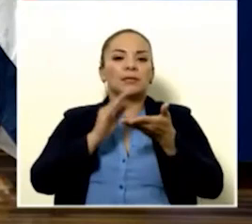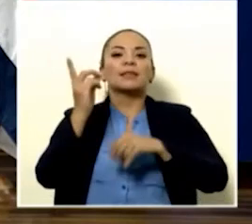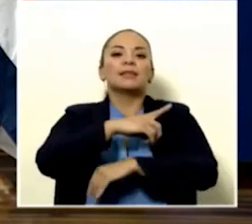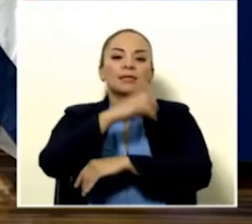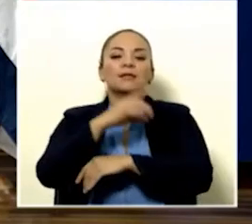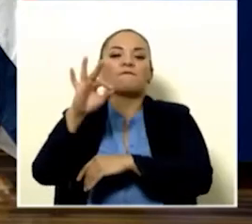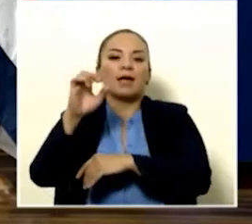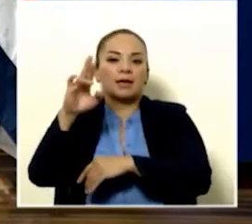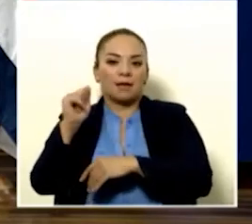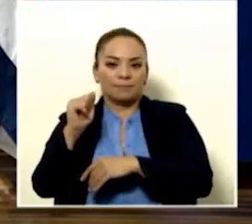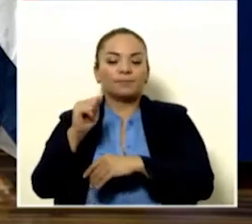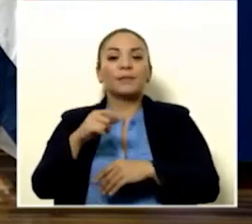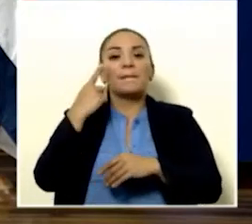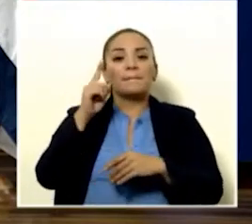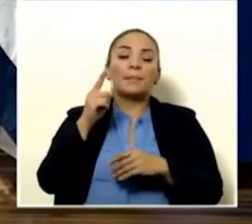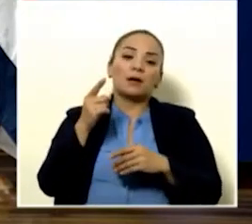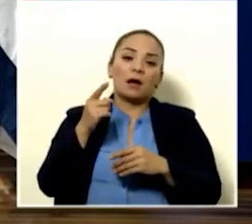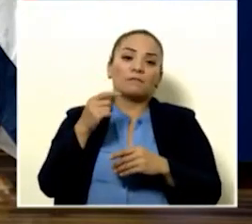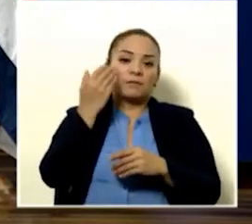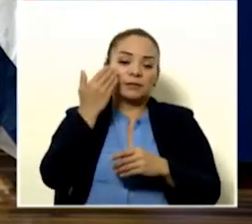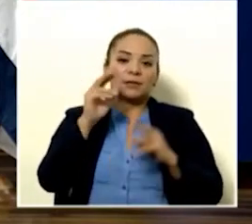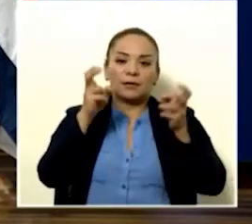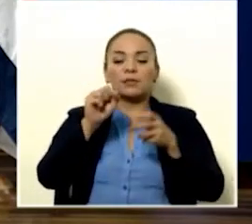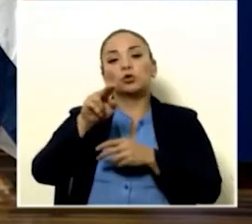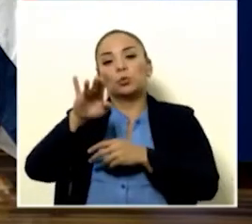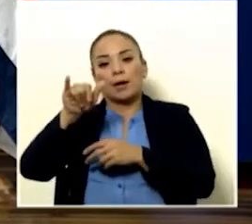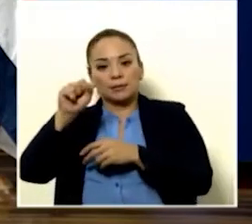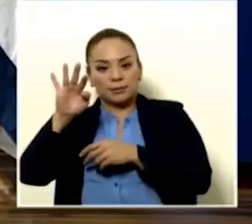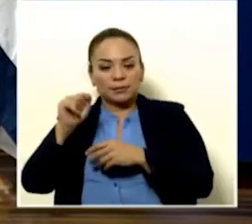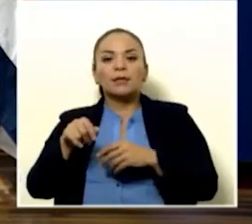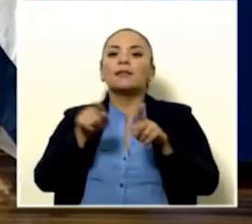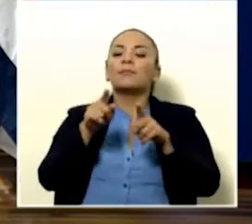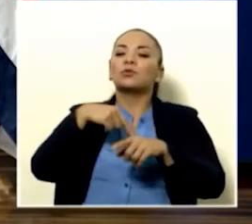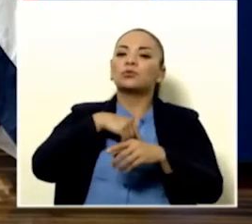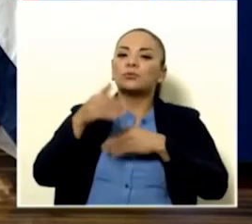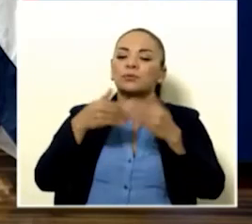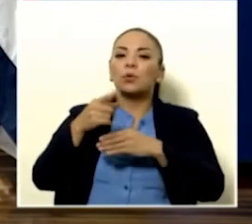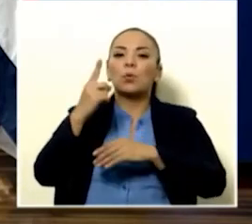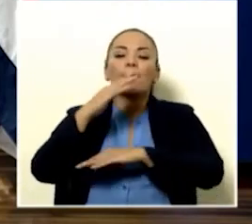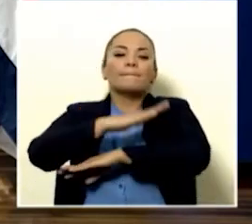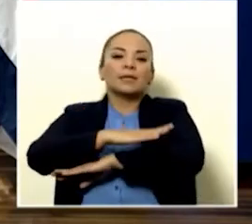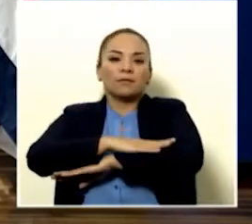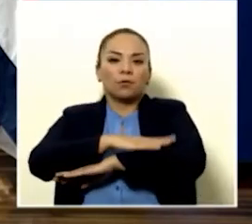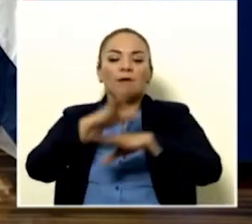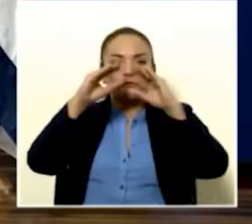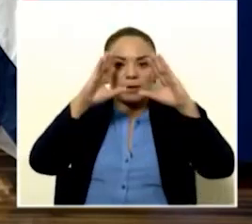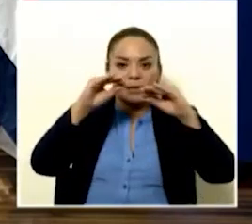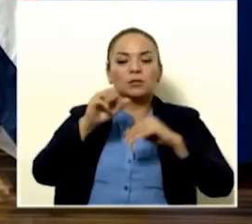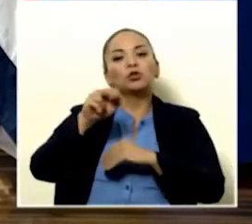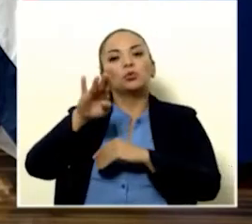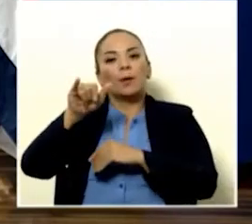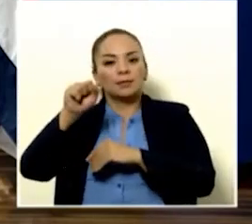de feria, facilitando el tema de las subastas. También estamos avanzando con una plataforma informática para